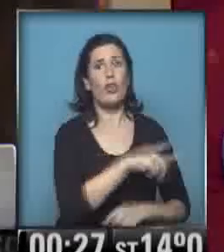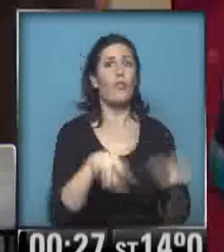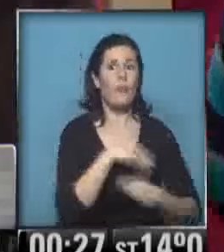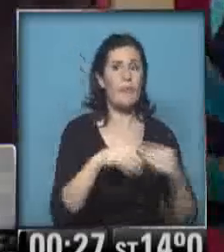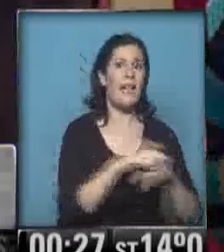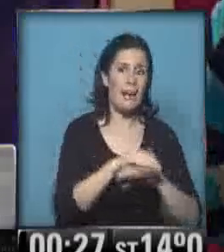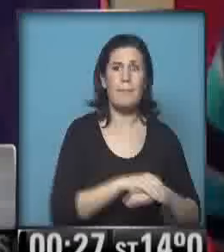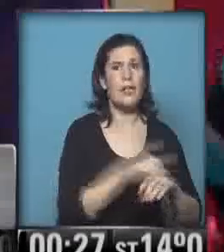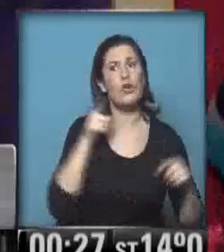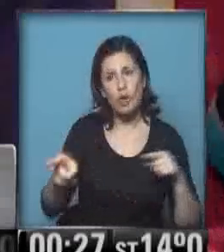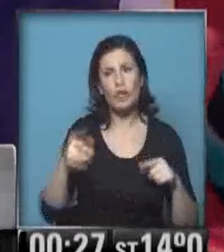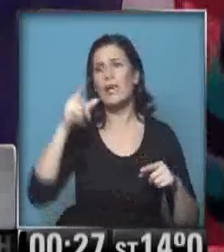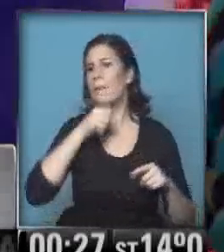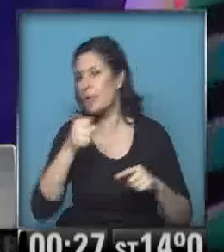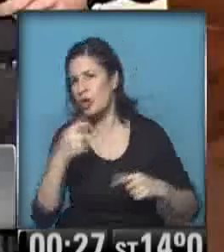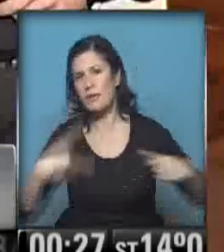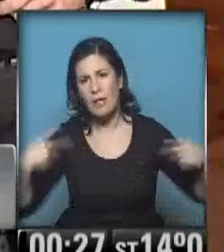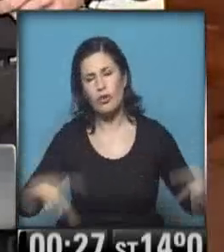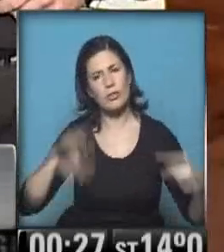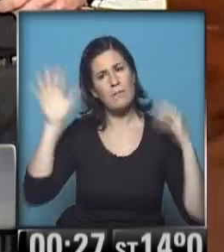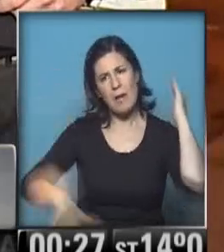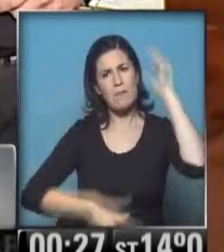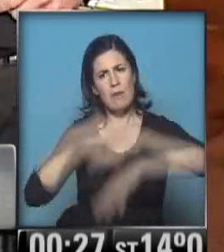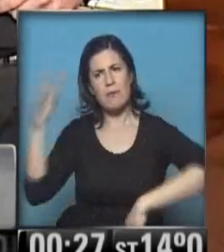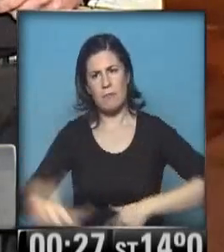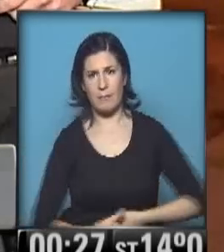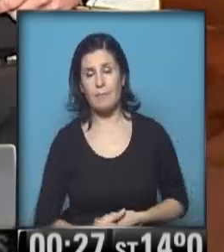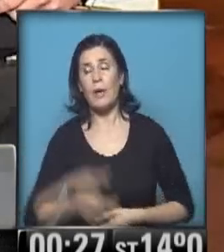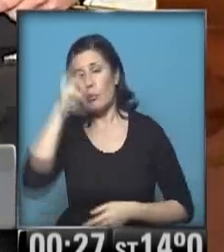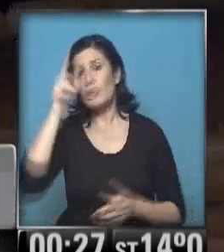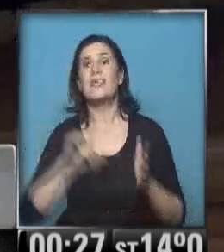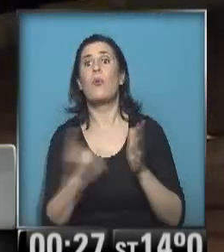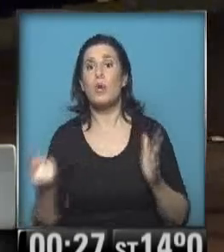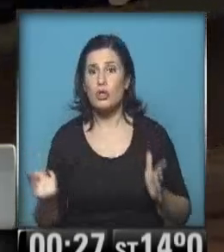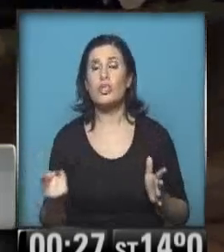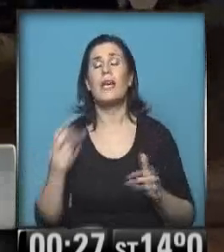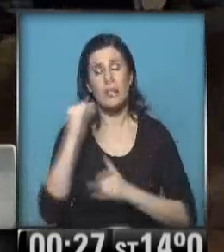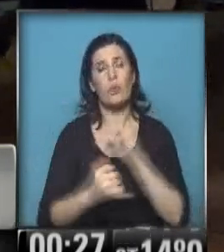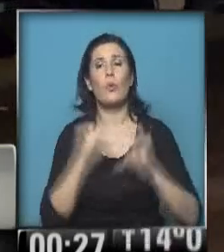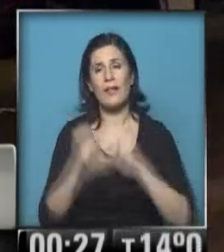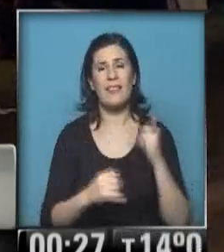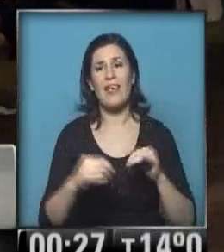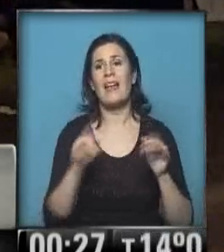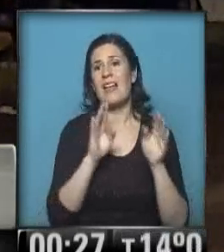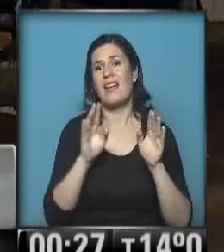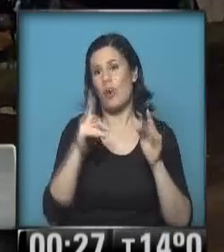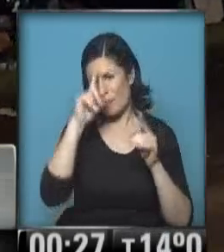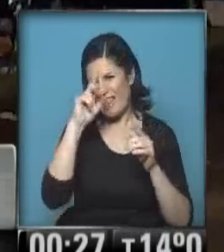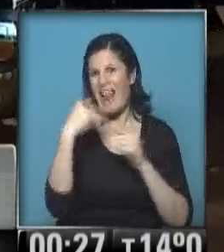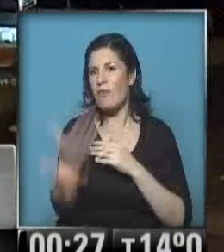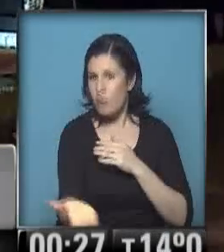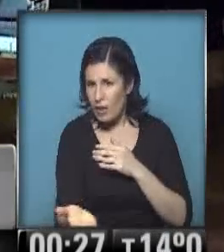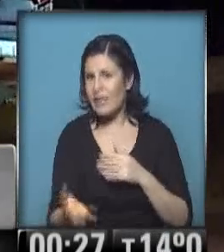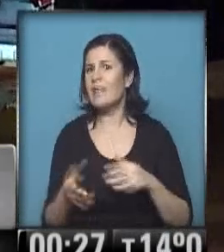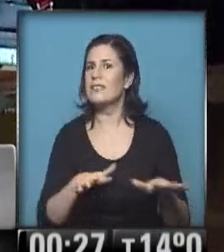y móviles que cubrían la información. Según la Policía Federal, lo sucedido en la puerta de la guardia del hospital